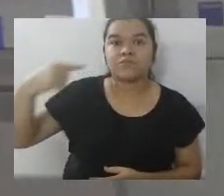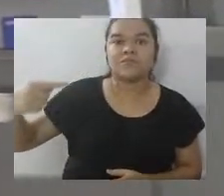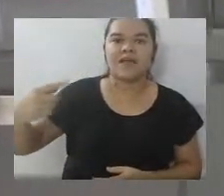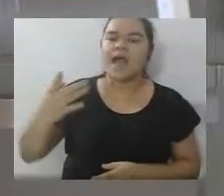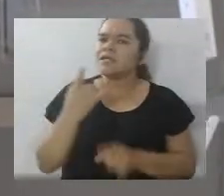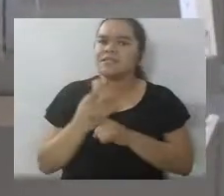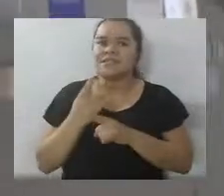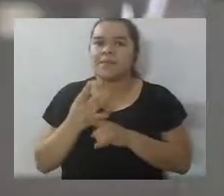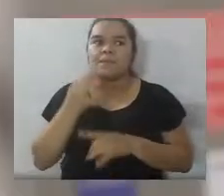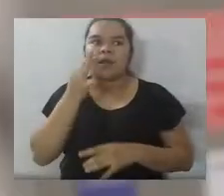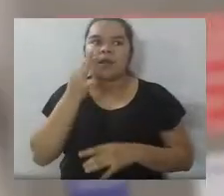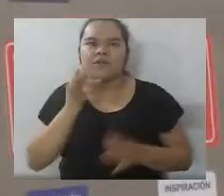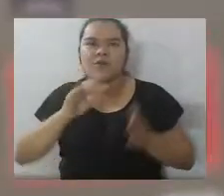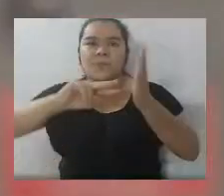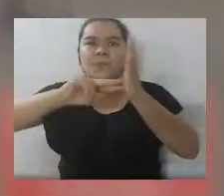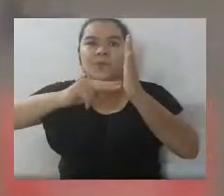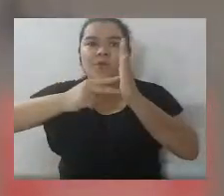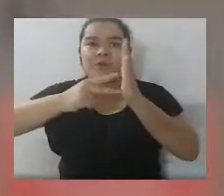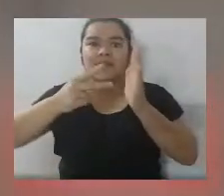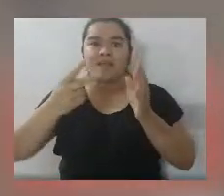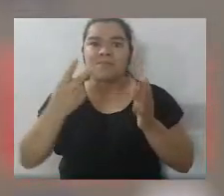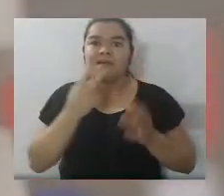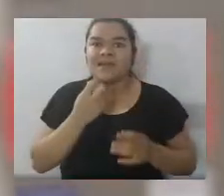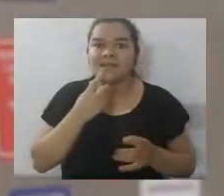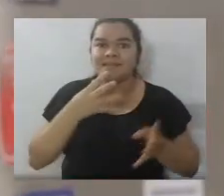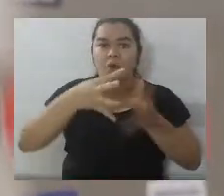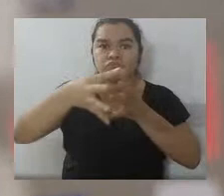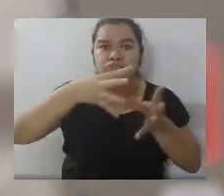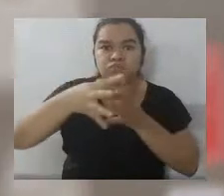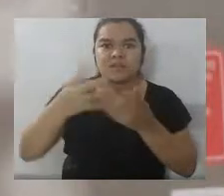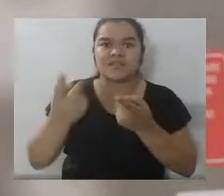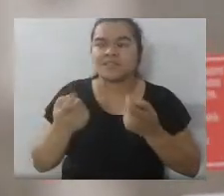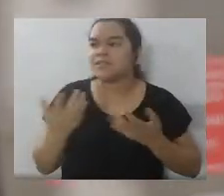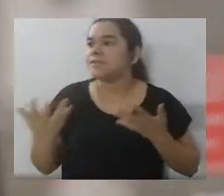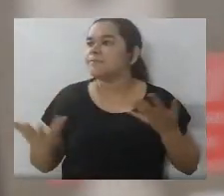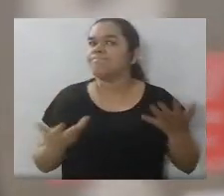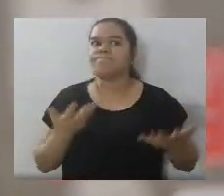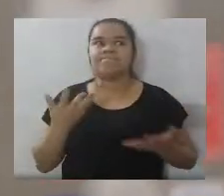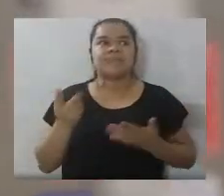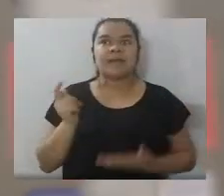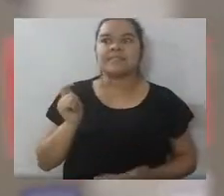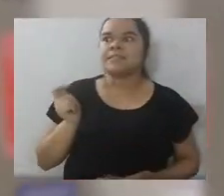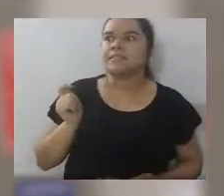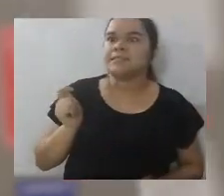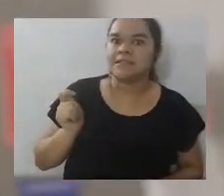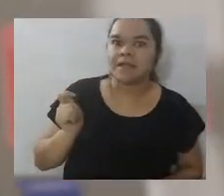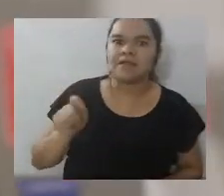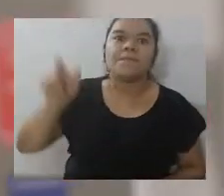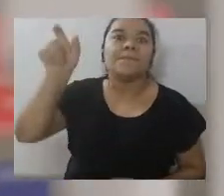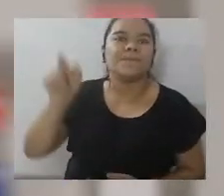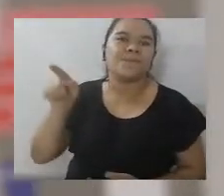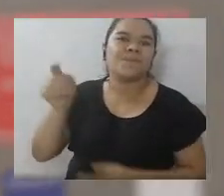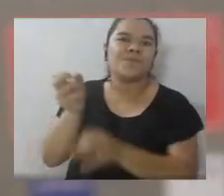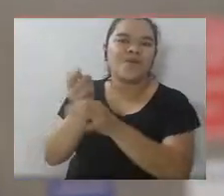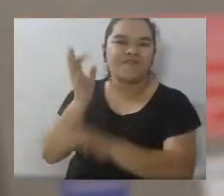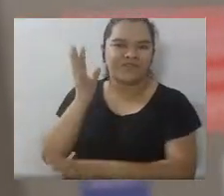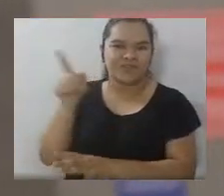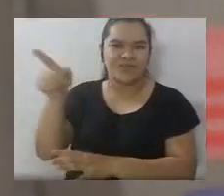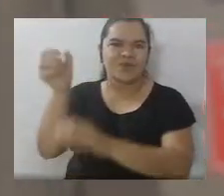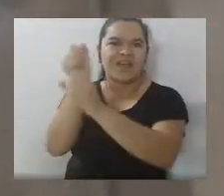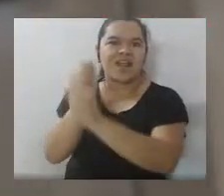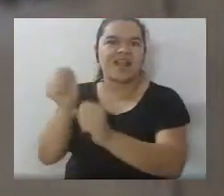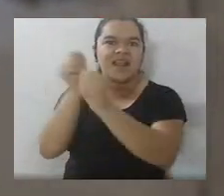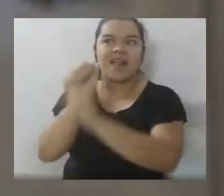en la parte electrónica desde el punto de vista tecnológico, y que toda esa electrónica puesta en